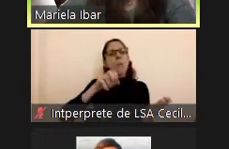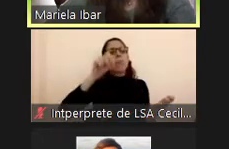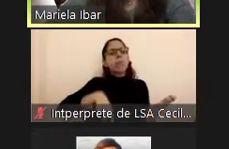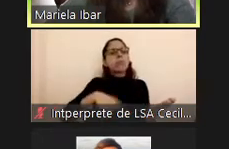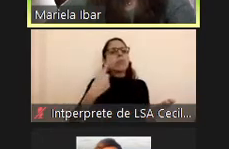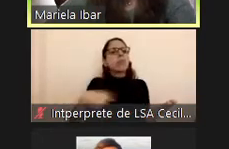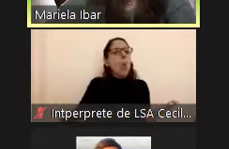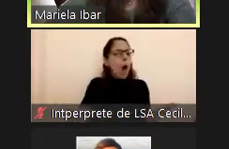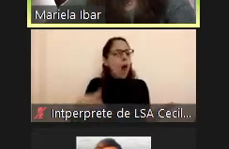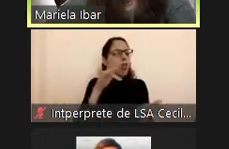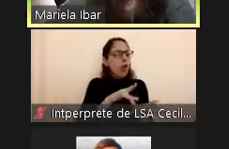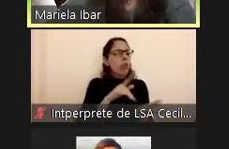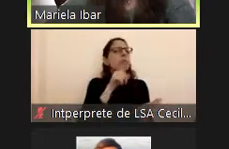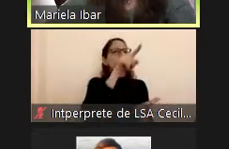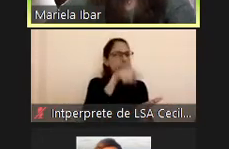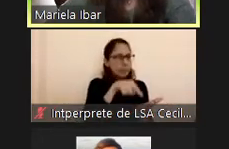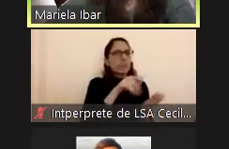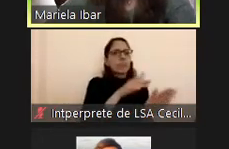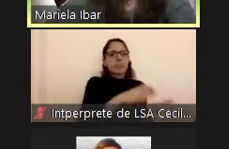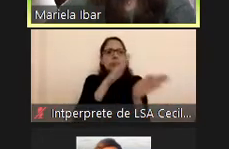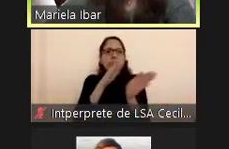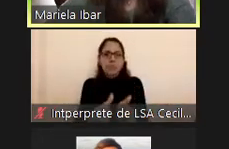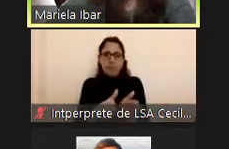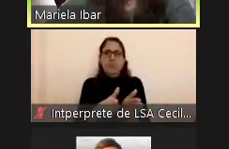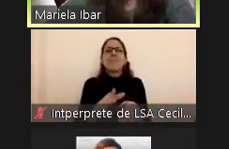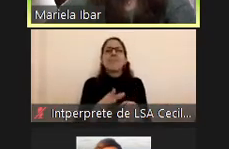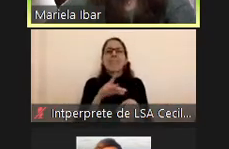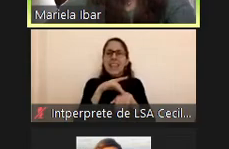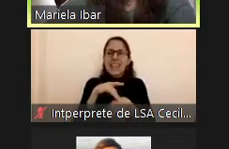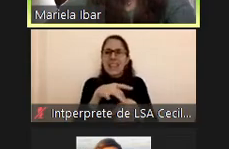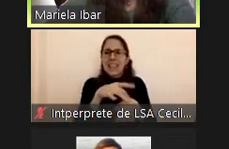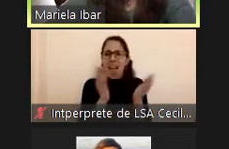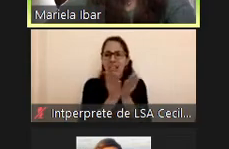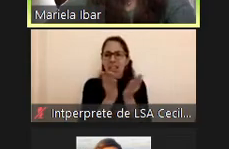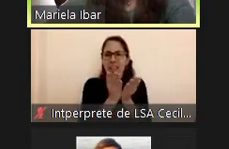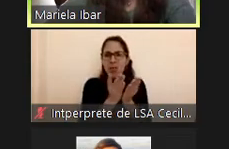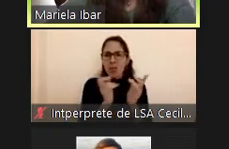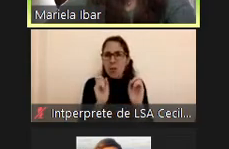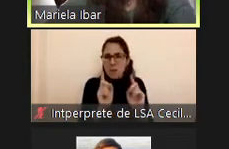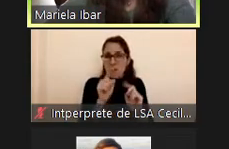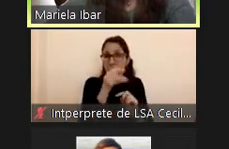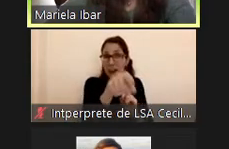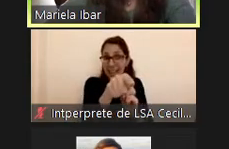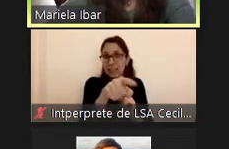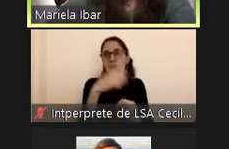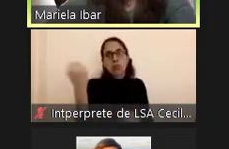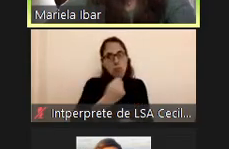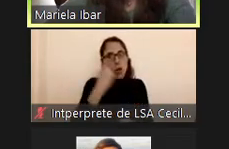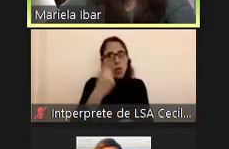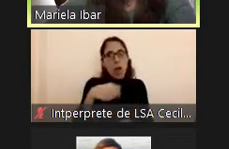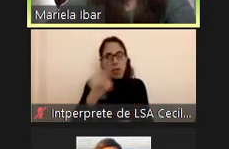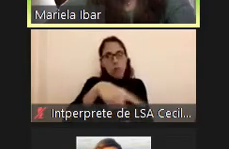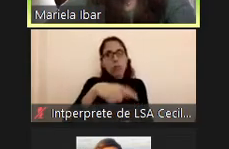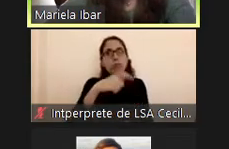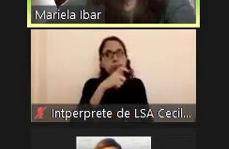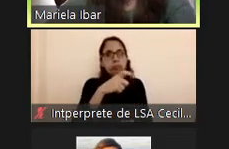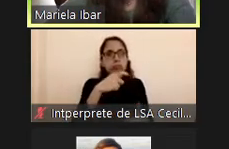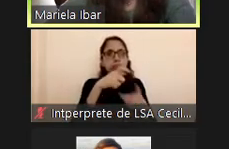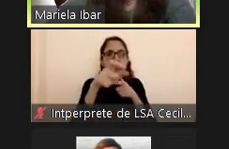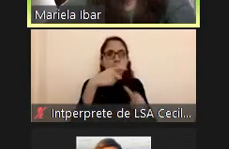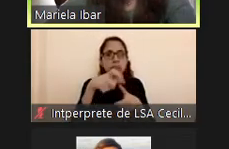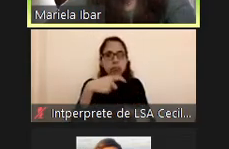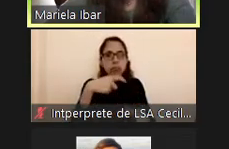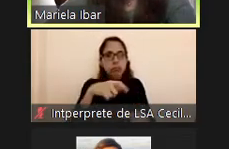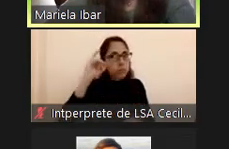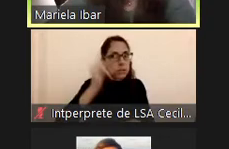realizar esta guía de estudio, que es lo que me preguntaban. Esta guía es importante que la completen, ¿sí? Que